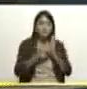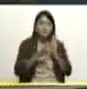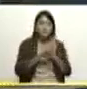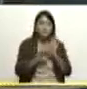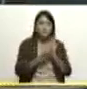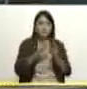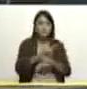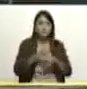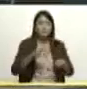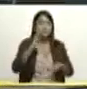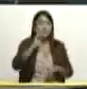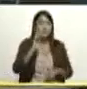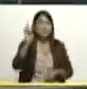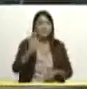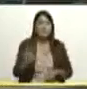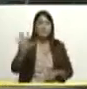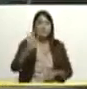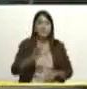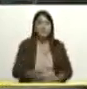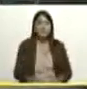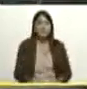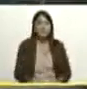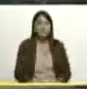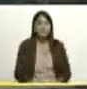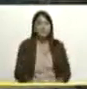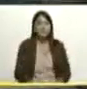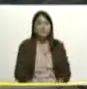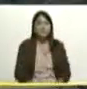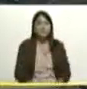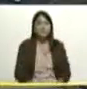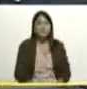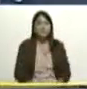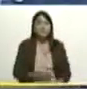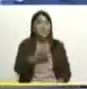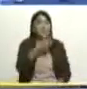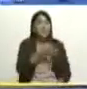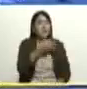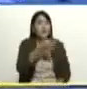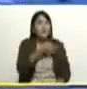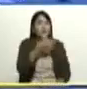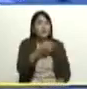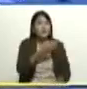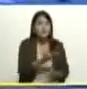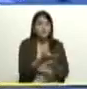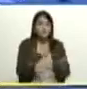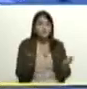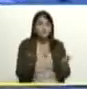constitucional de la República Bolivariana de Venezuela. Bueno, buenas tardes.